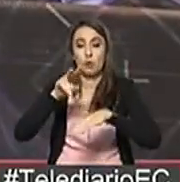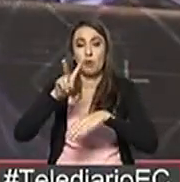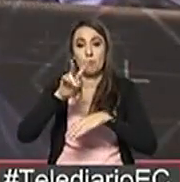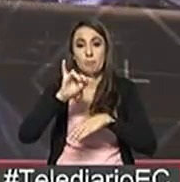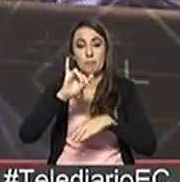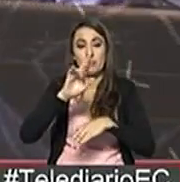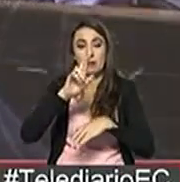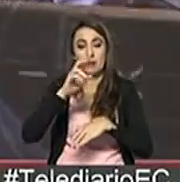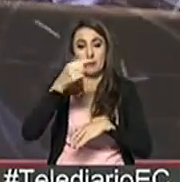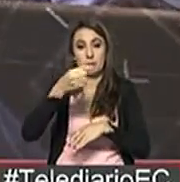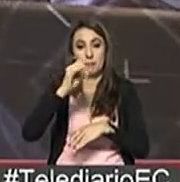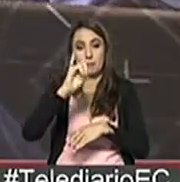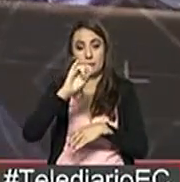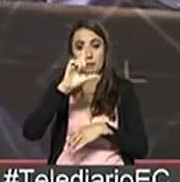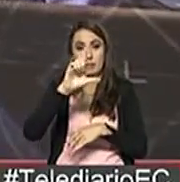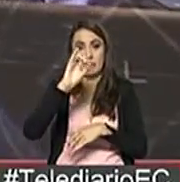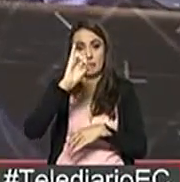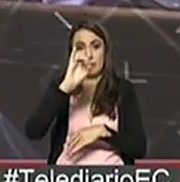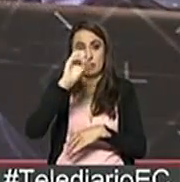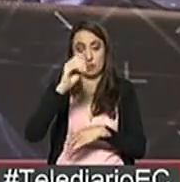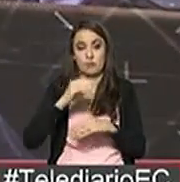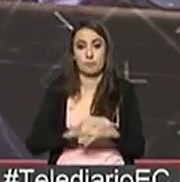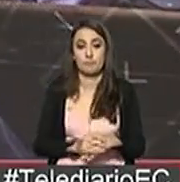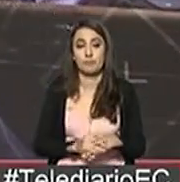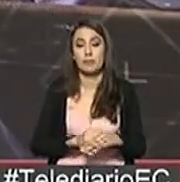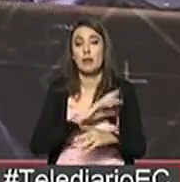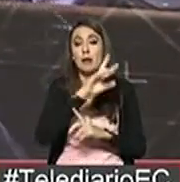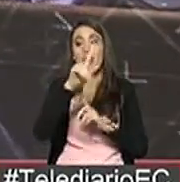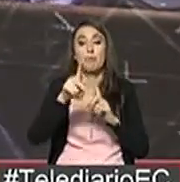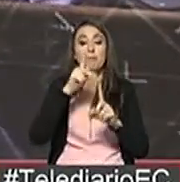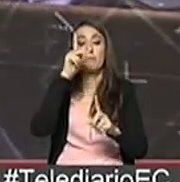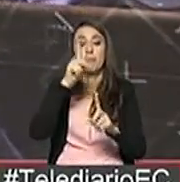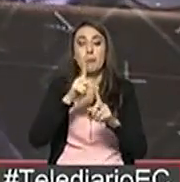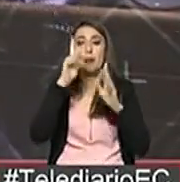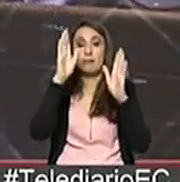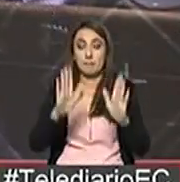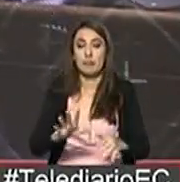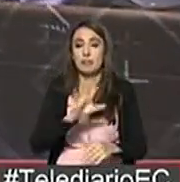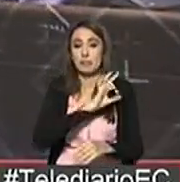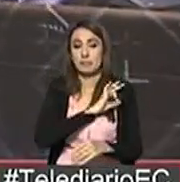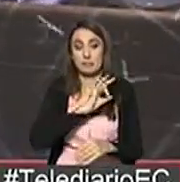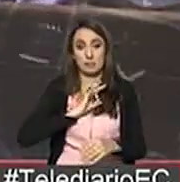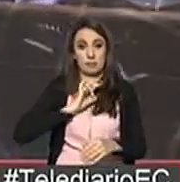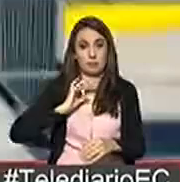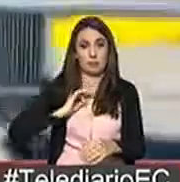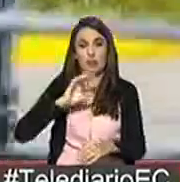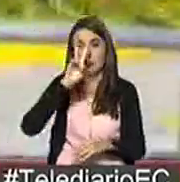al ex legislador Virgilio Hernández, la prefecta de Pichincha, Paola Pavón, y dos personas más.